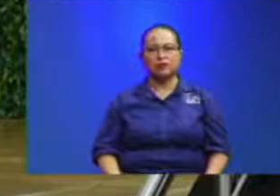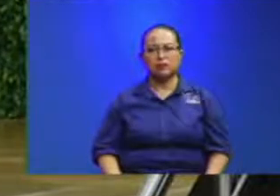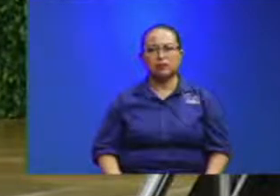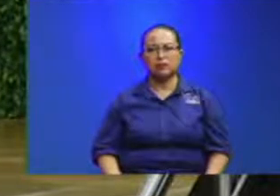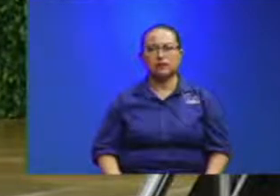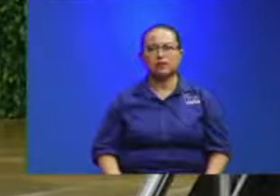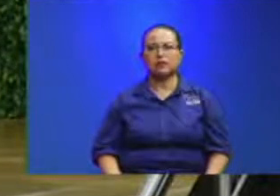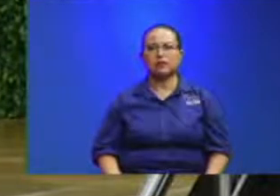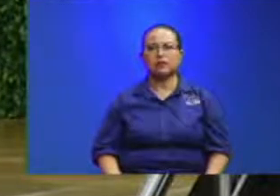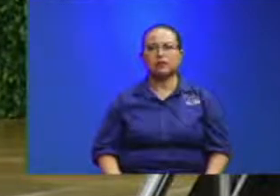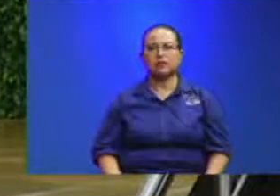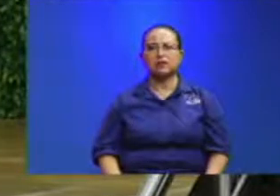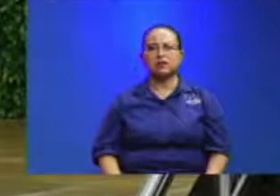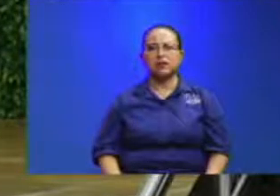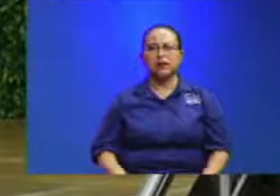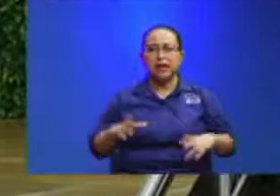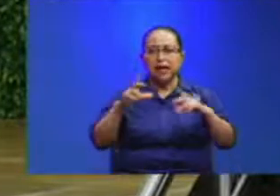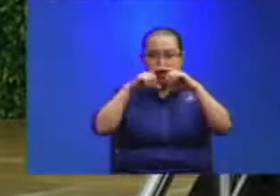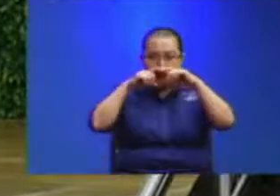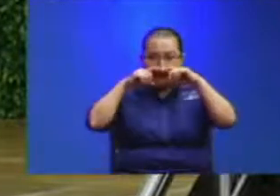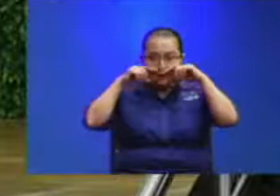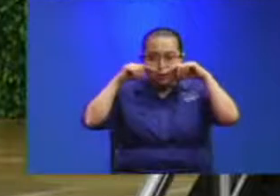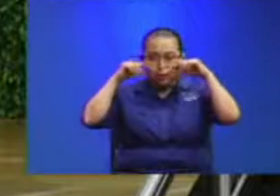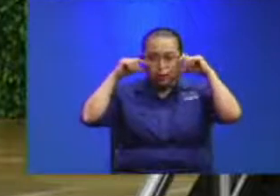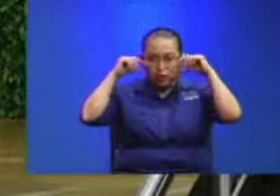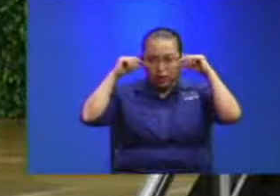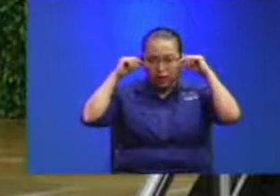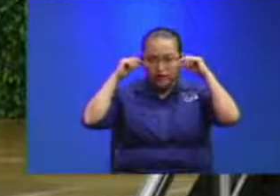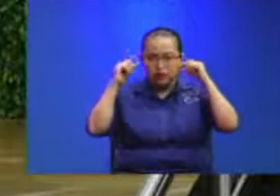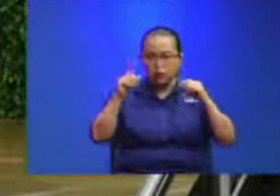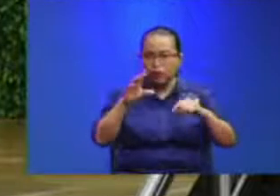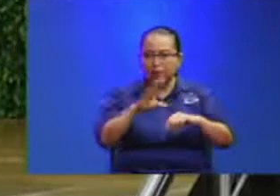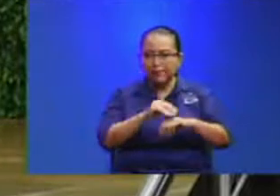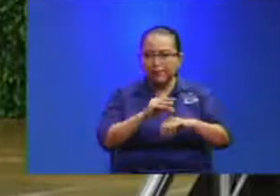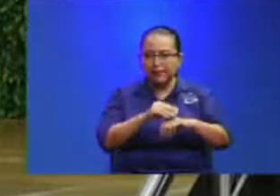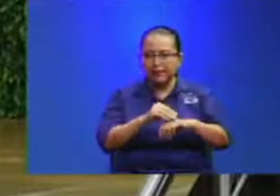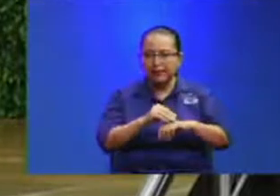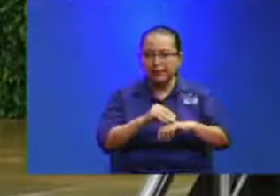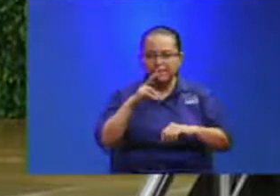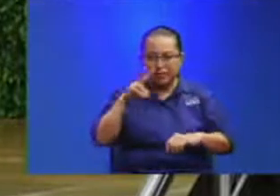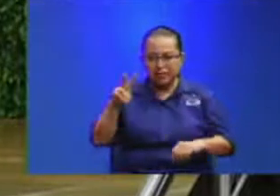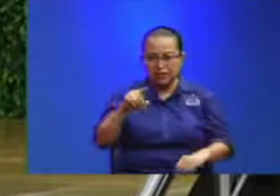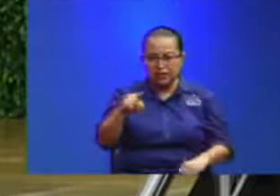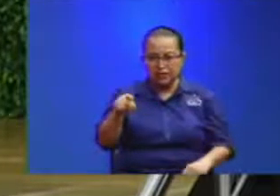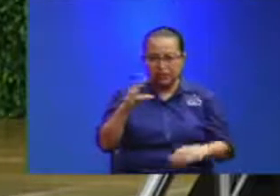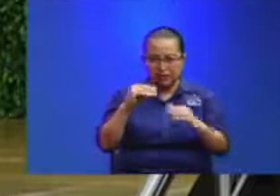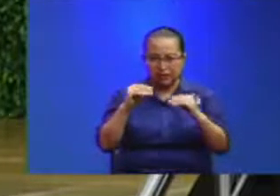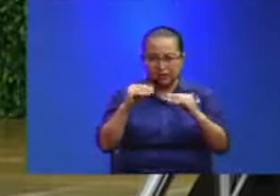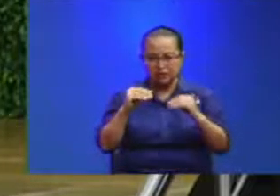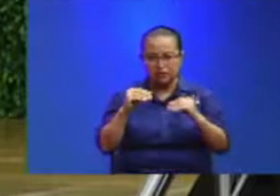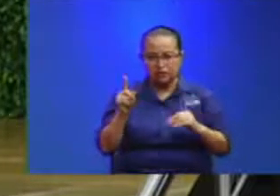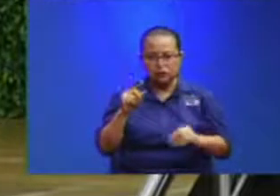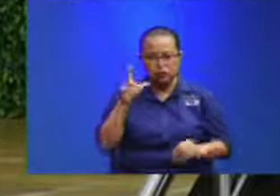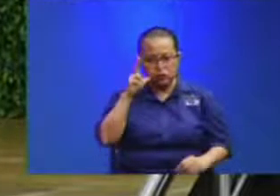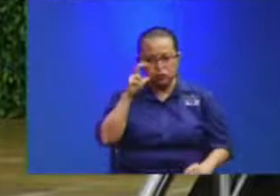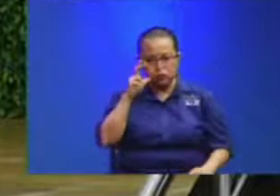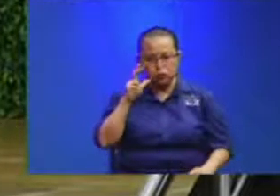etapa o casi que no le tape la de quienes son las puertas nosotros